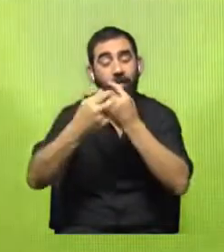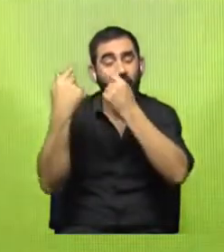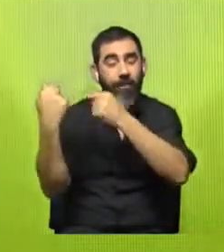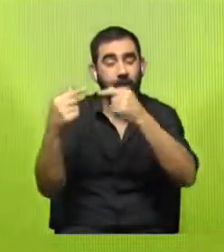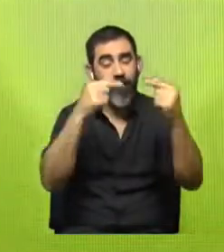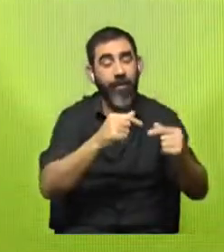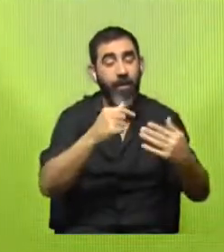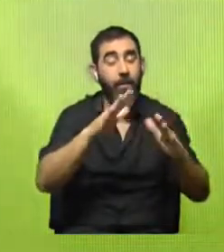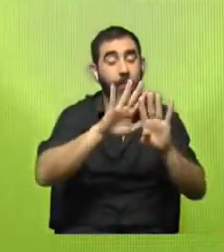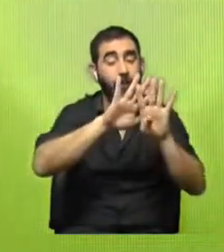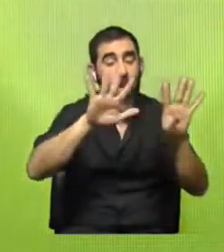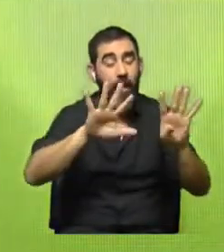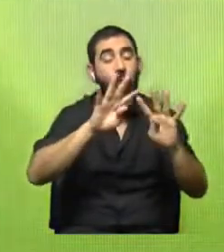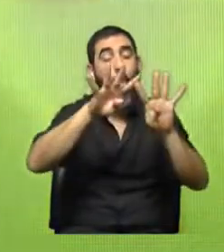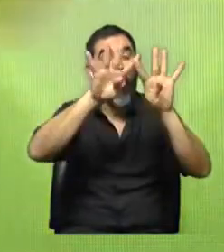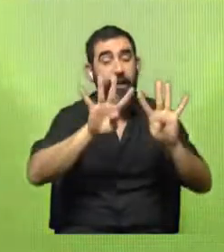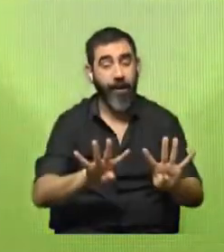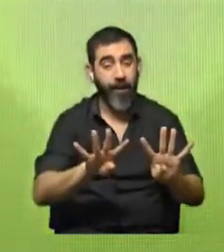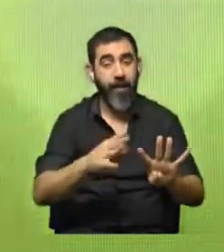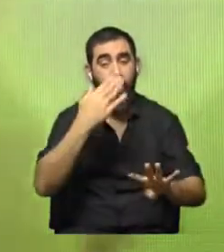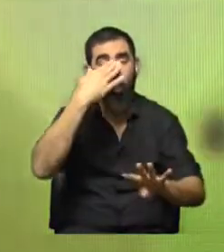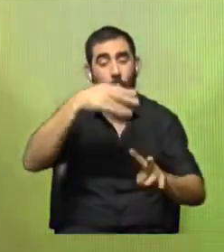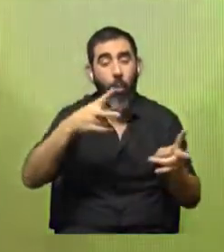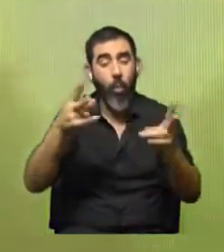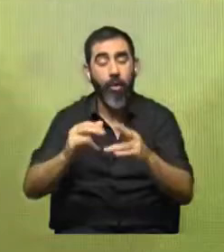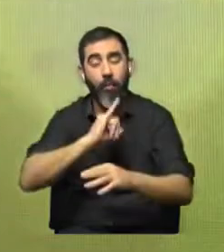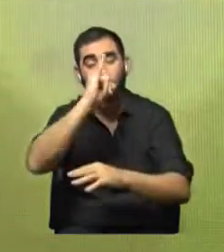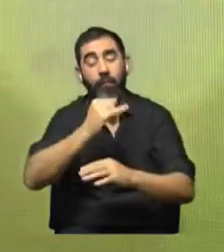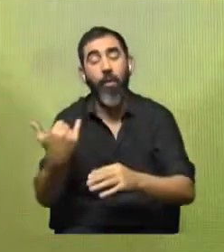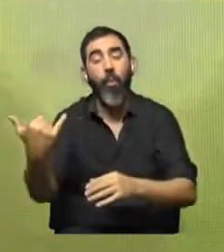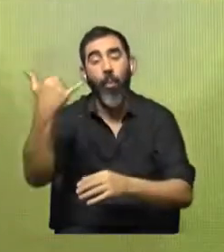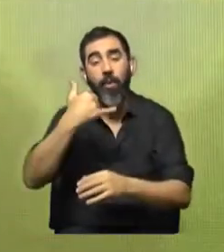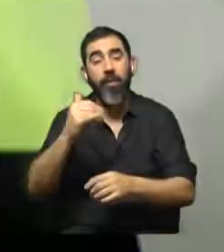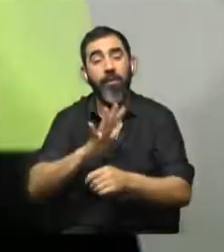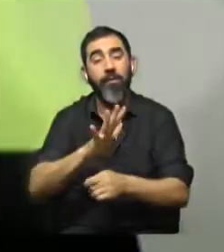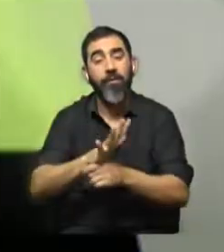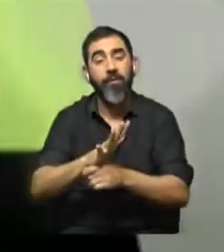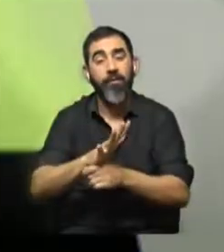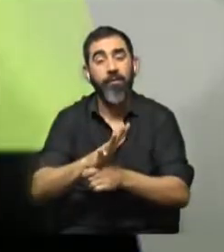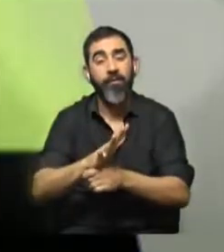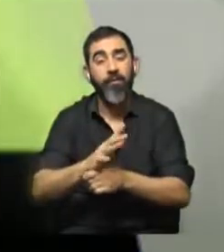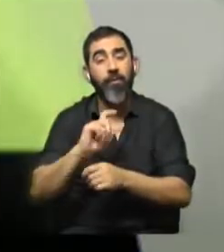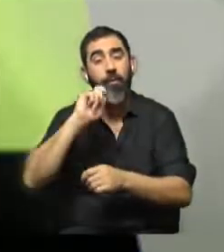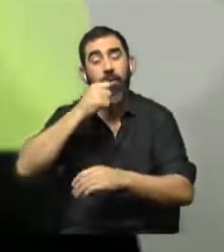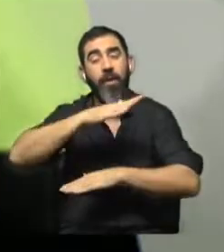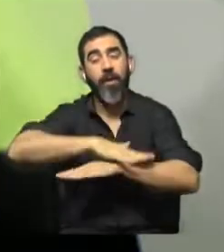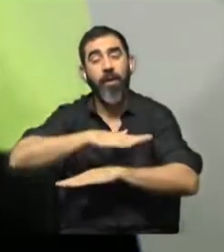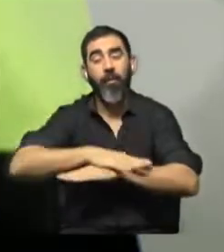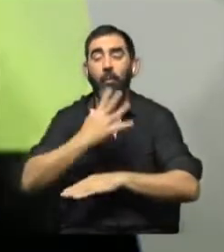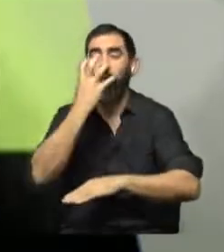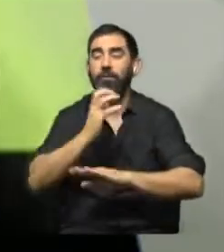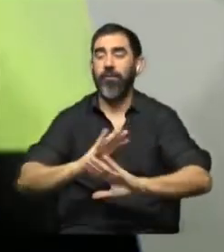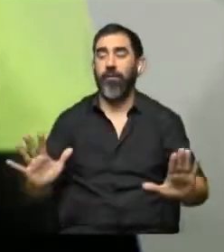entre el uso de placas y de rejas. En la última parte del informe nos cuenta, bueno, Parecía qué que me cortabas resultados... el rostro. Yo te dije que me gustó el camioncito, vos te pusiste seria,